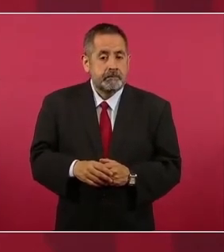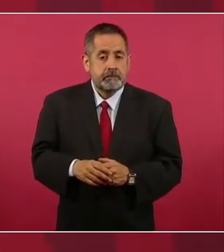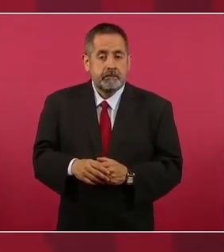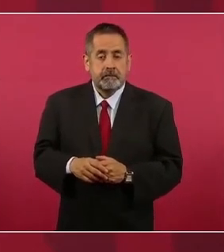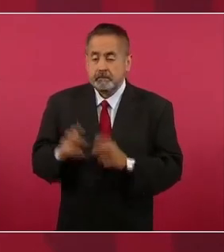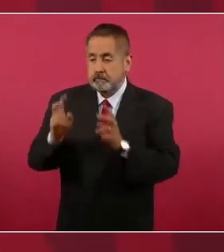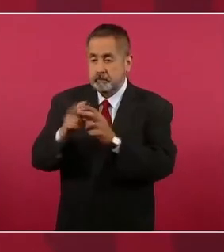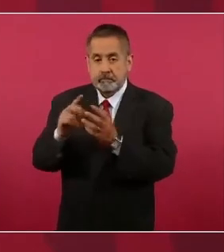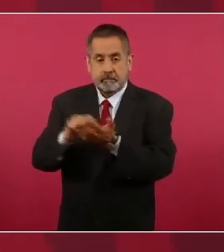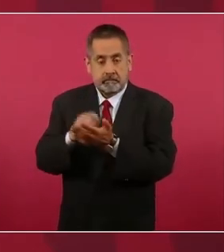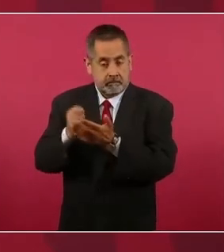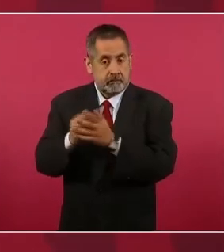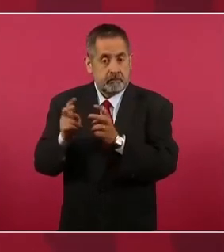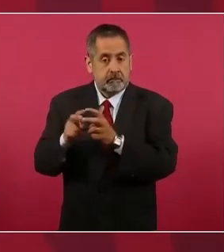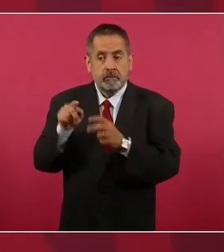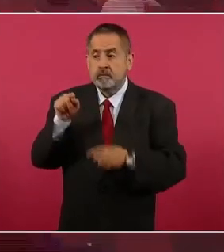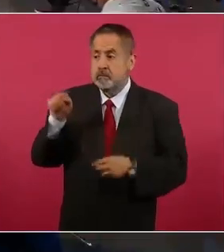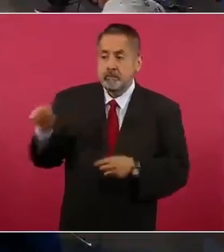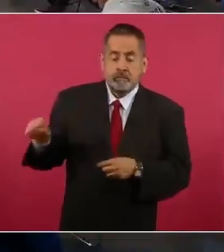desaparecían